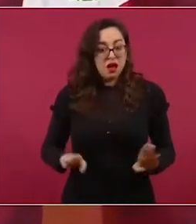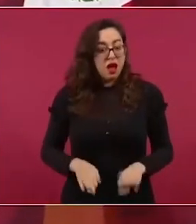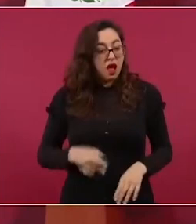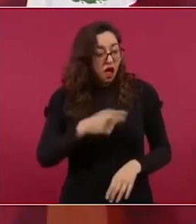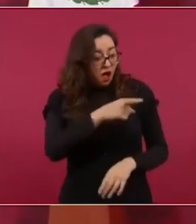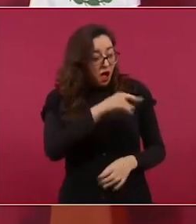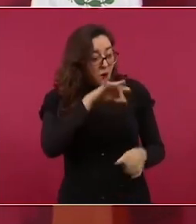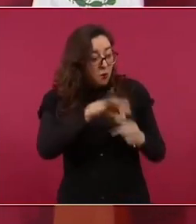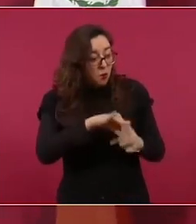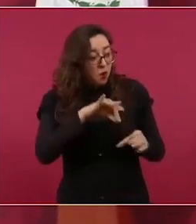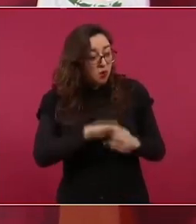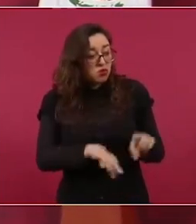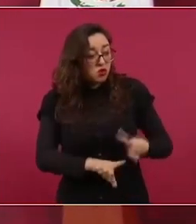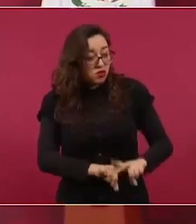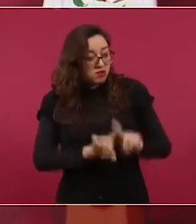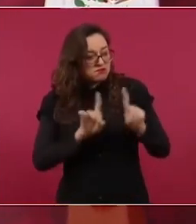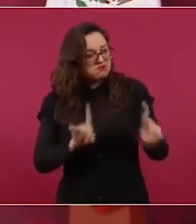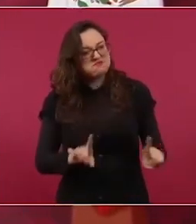para